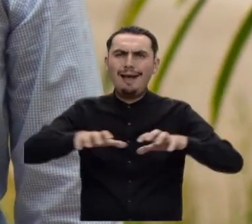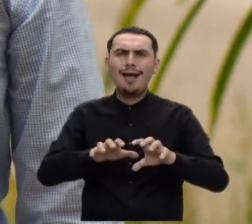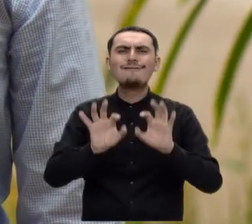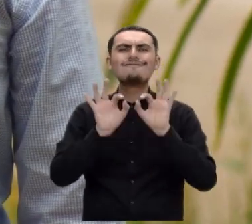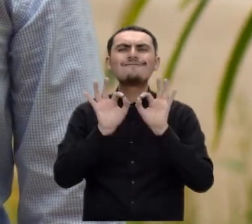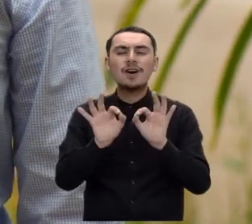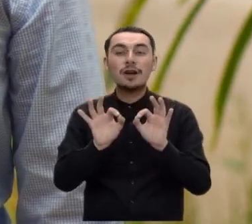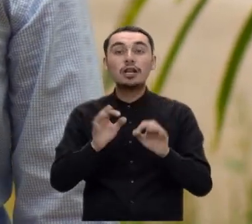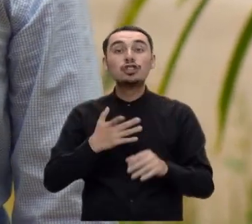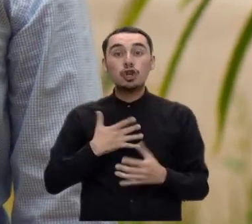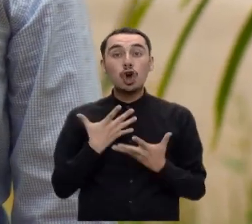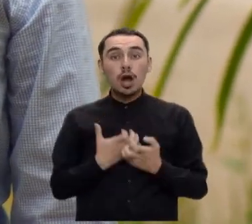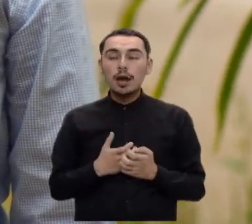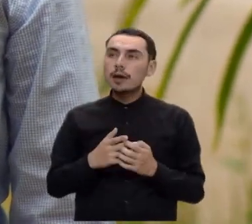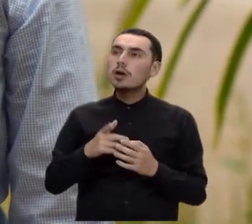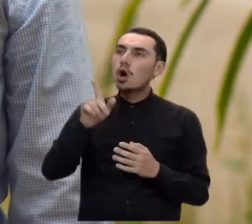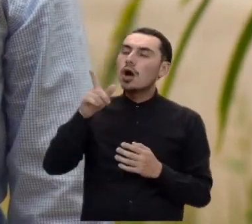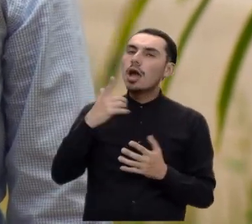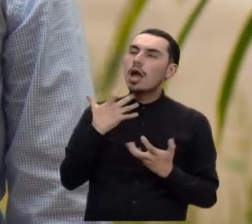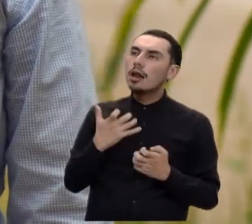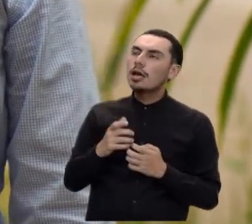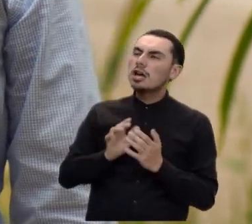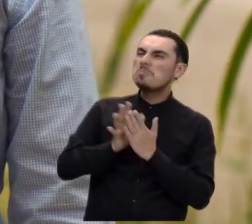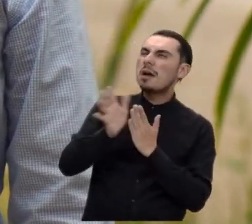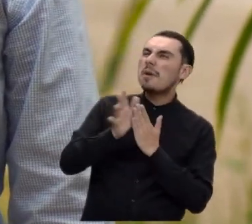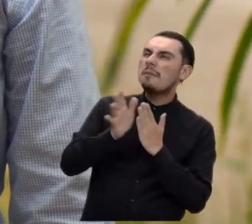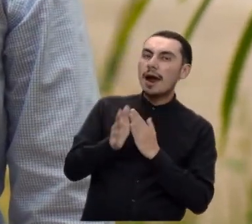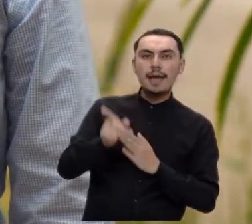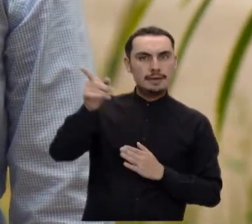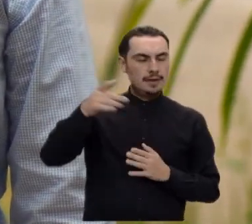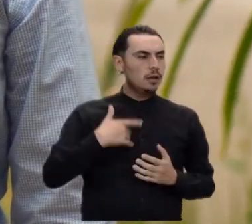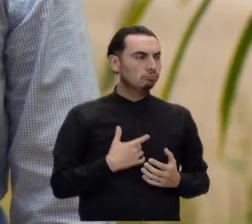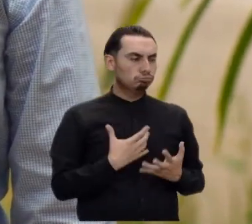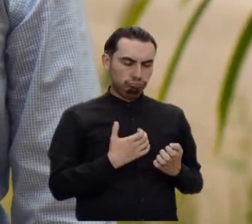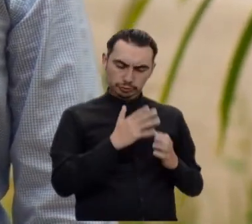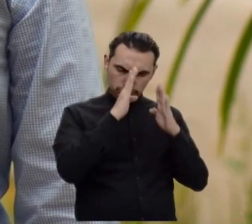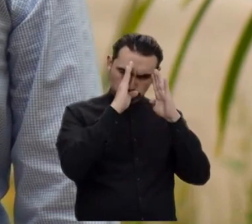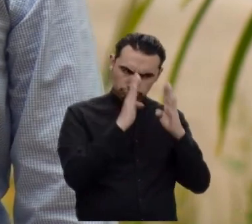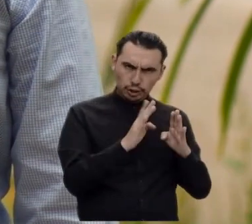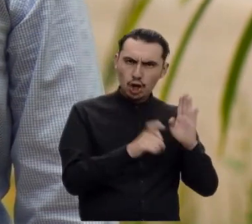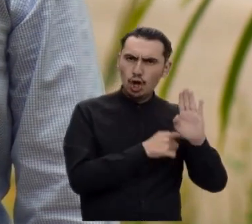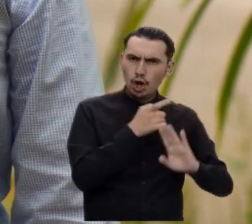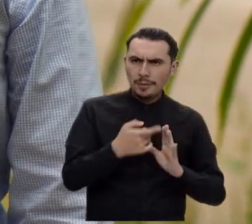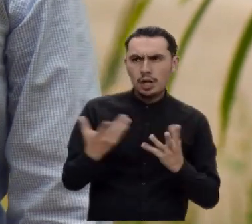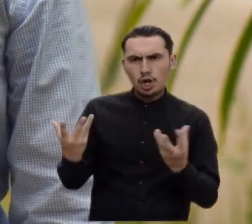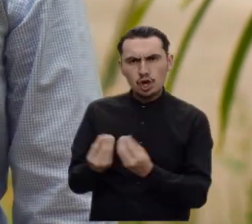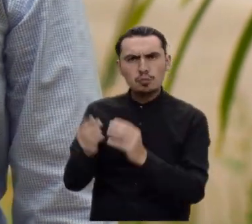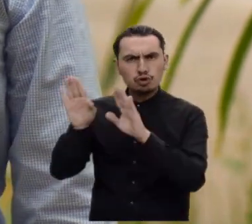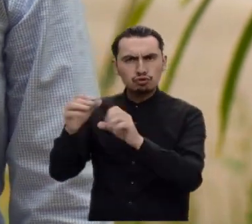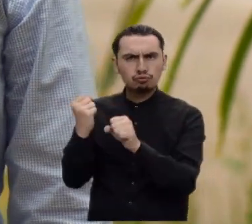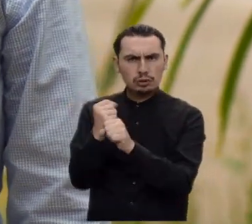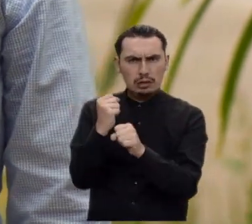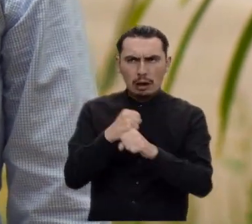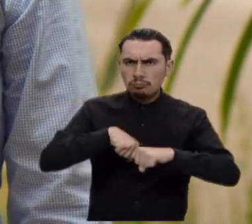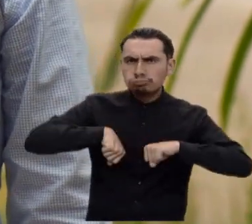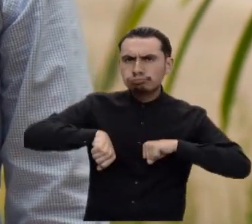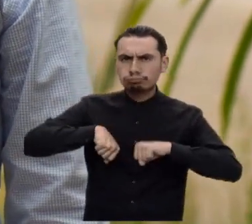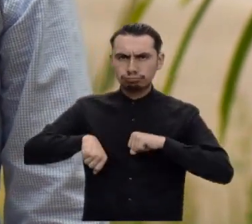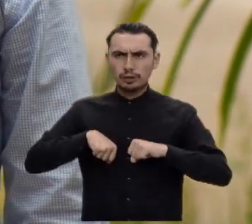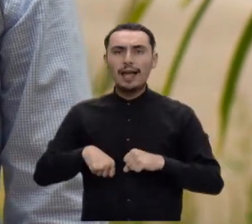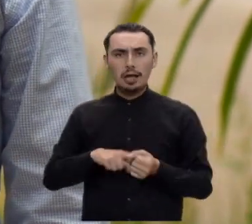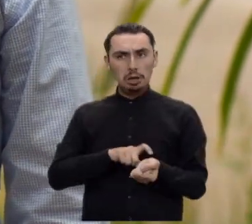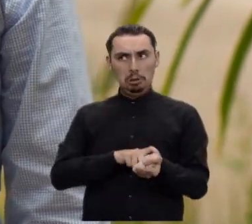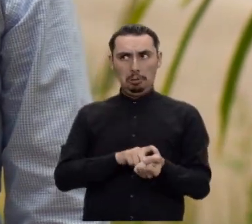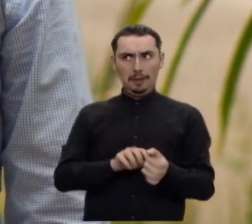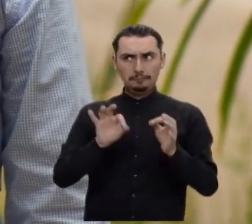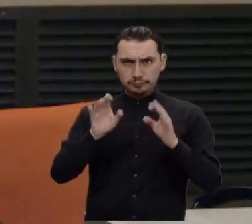muy dispuesto a escuchar el gerente, se ven muy proactivos y todo el equipo de trabajo muy